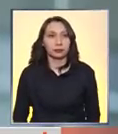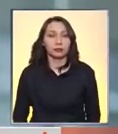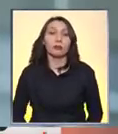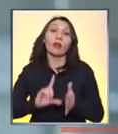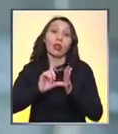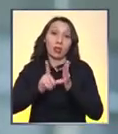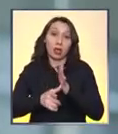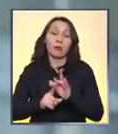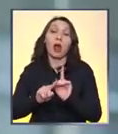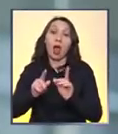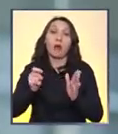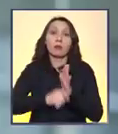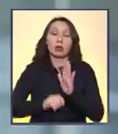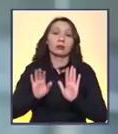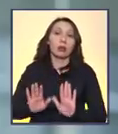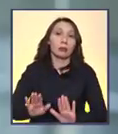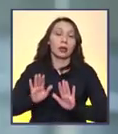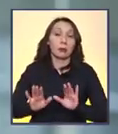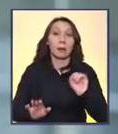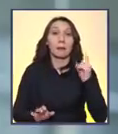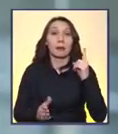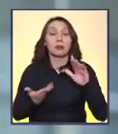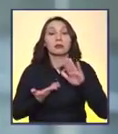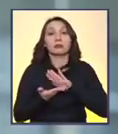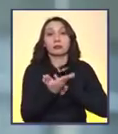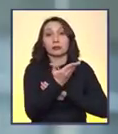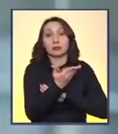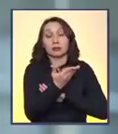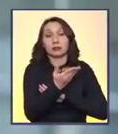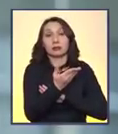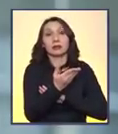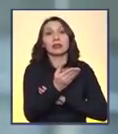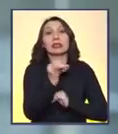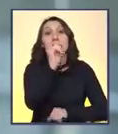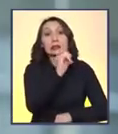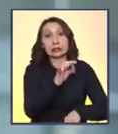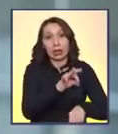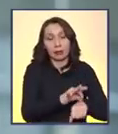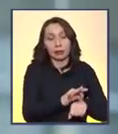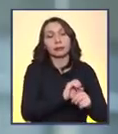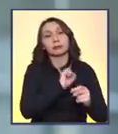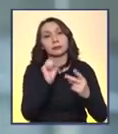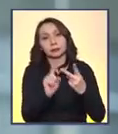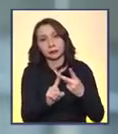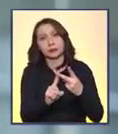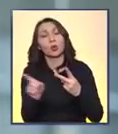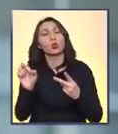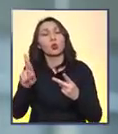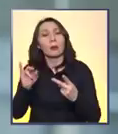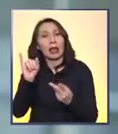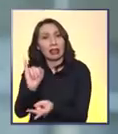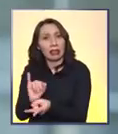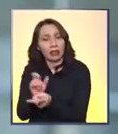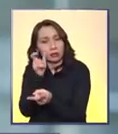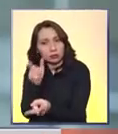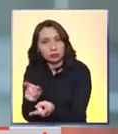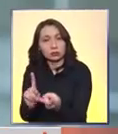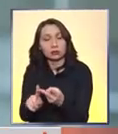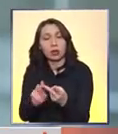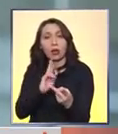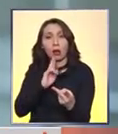Tarda algunos meses, porque primero está la solicitud ante la ISAPRE, después la solicitud ante la superintendencia. La superintendencia se